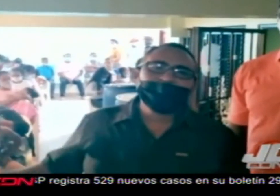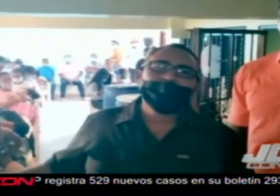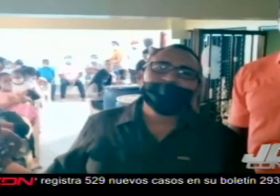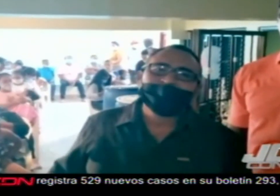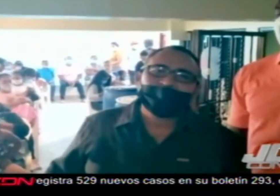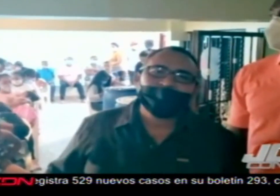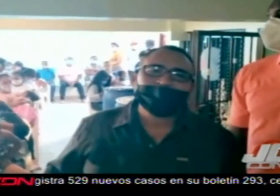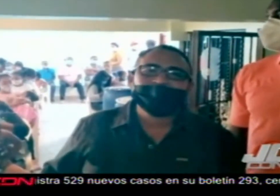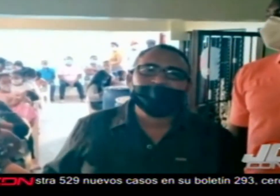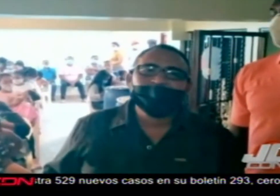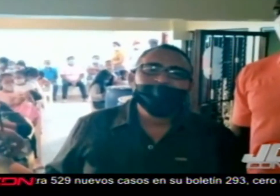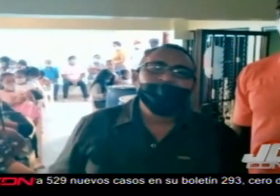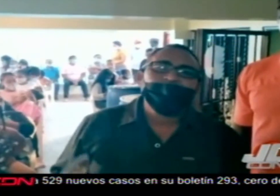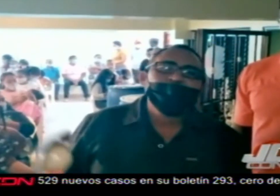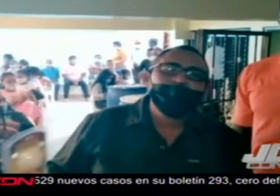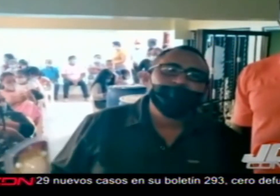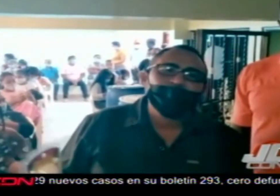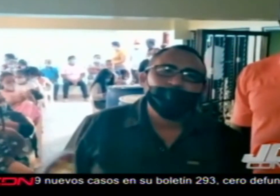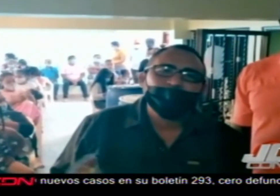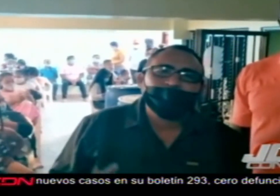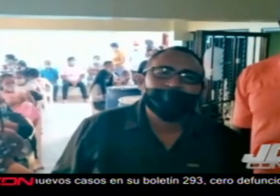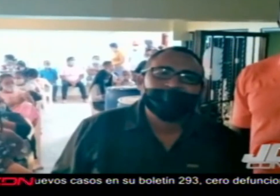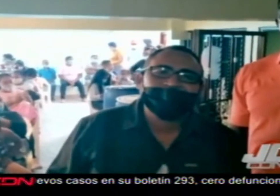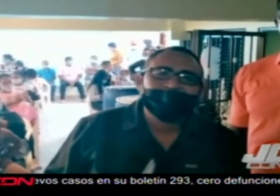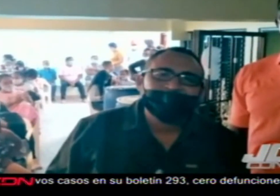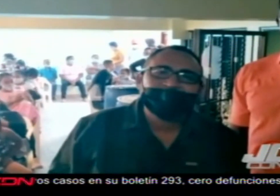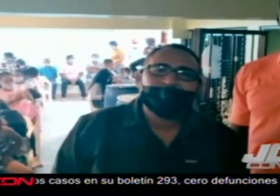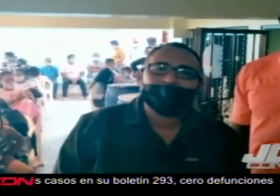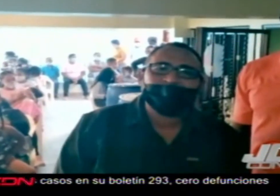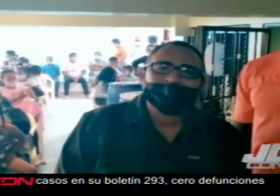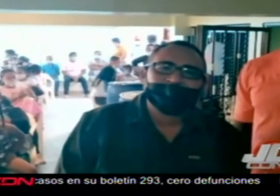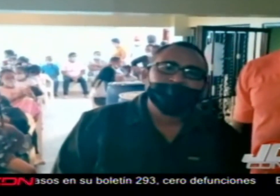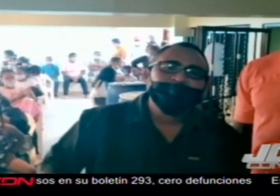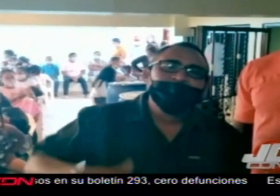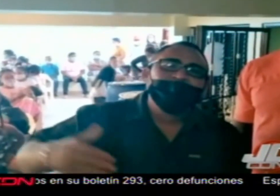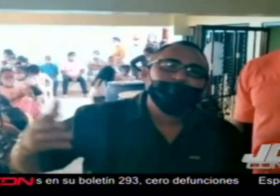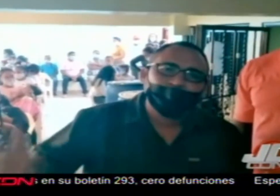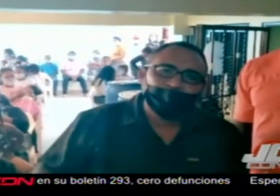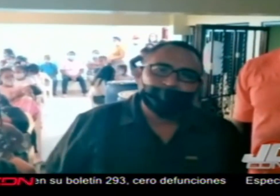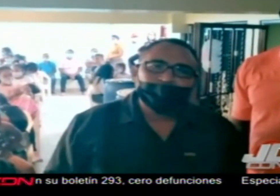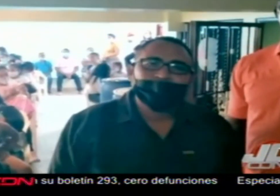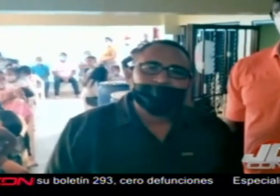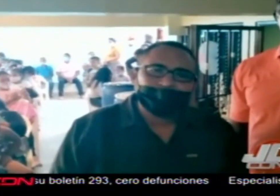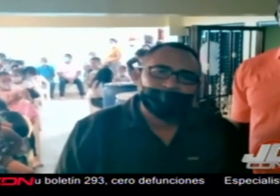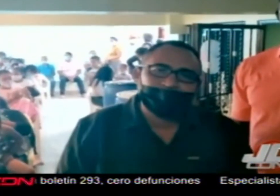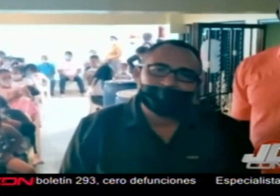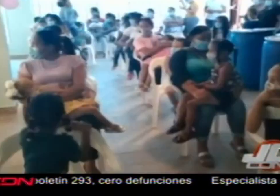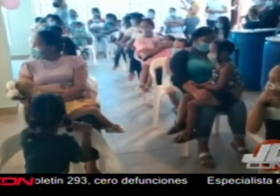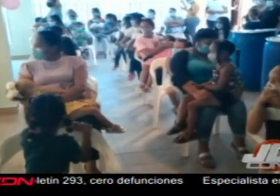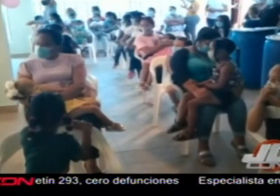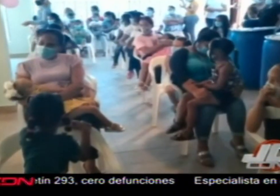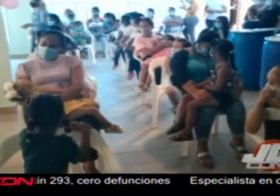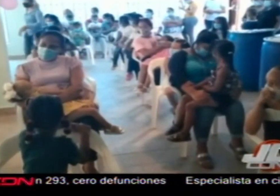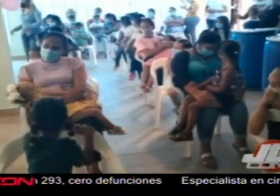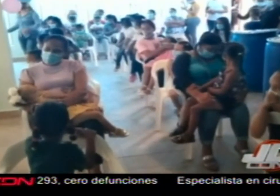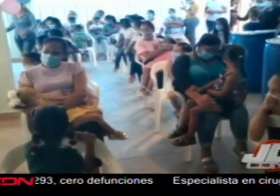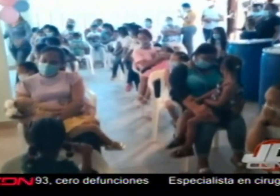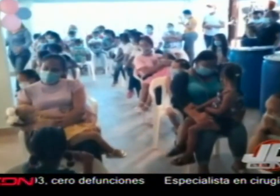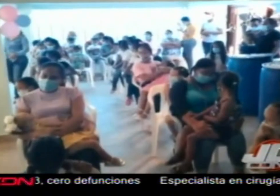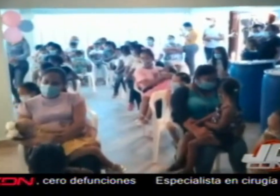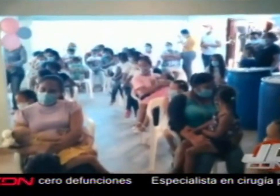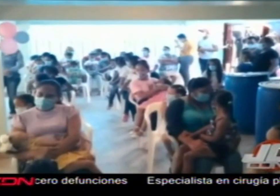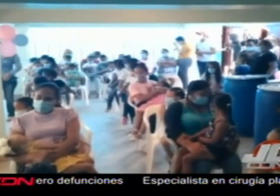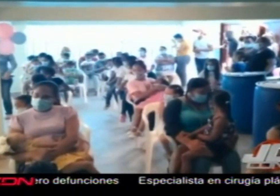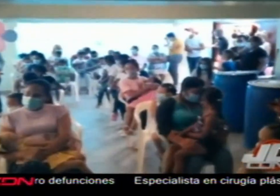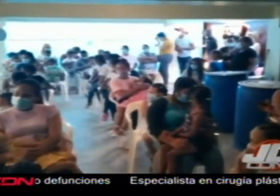llevar sonrisa y felicidad a los niños de nuestro pueblo, nos da deseo y esperanza del futuro. Bendiciones. En cámara DJ